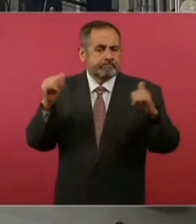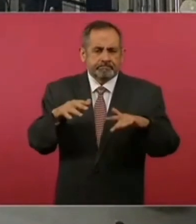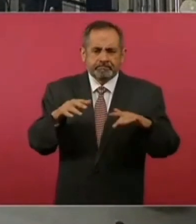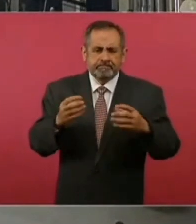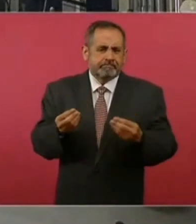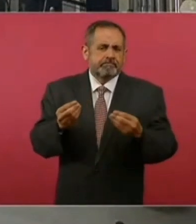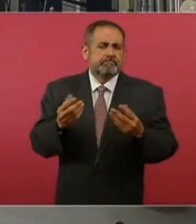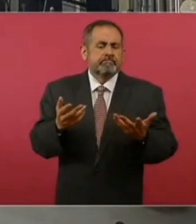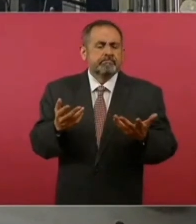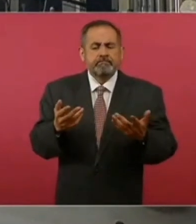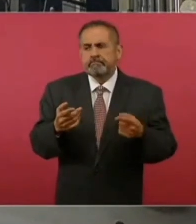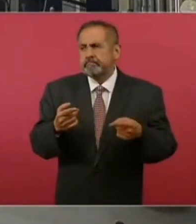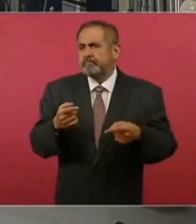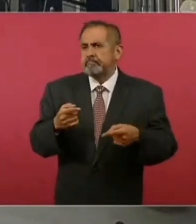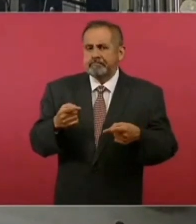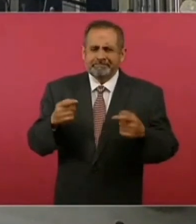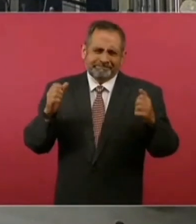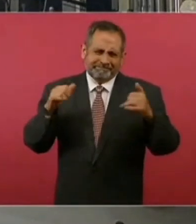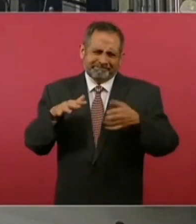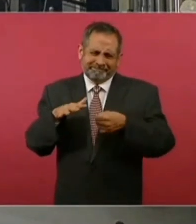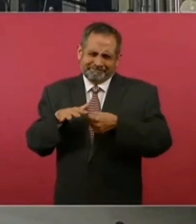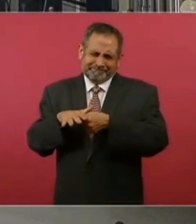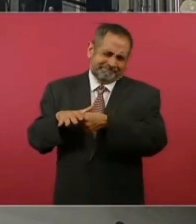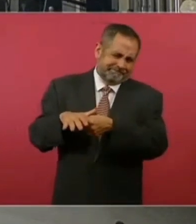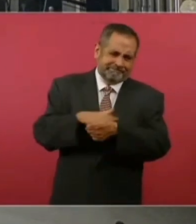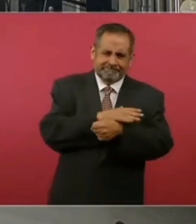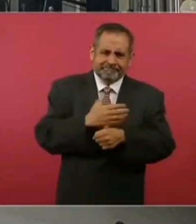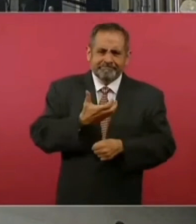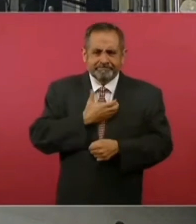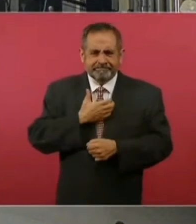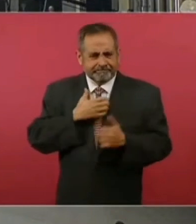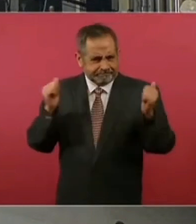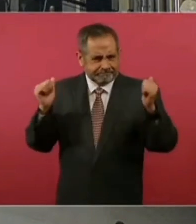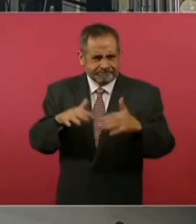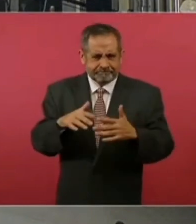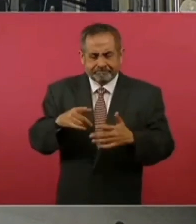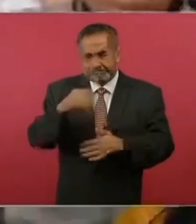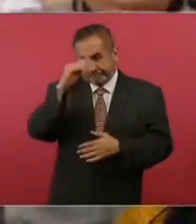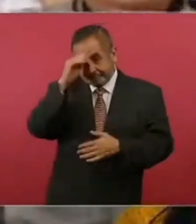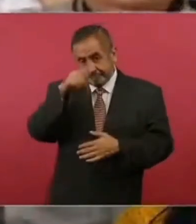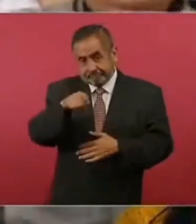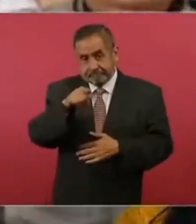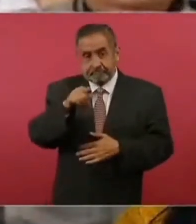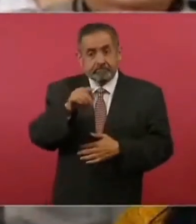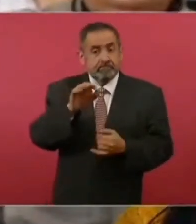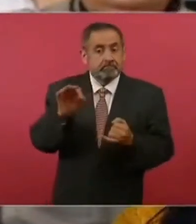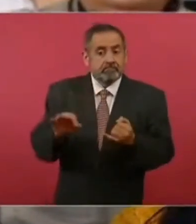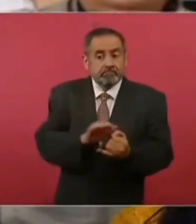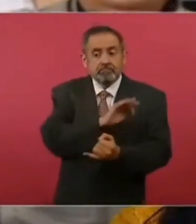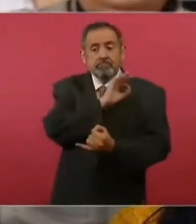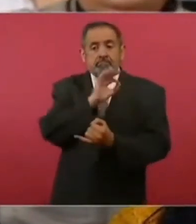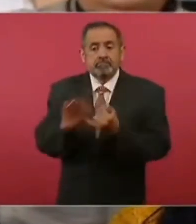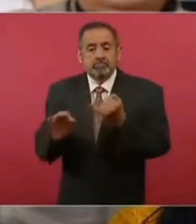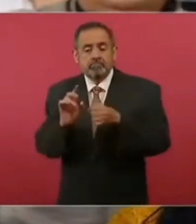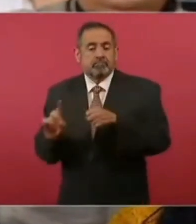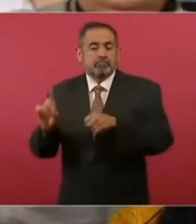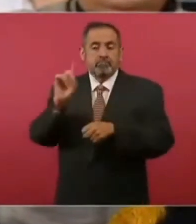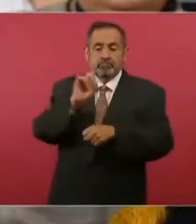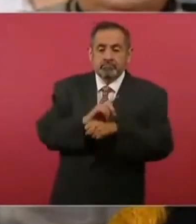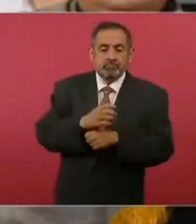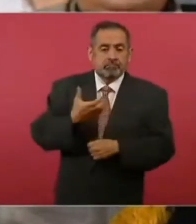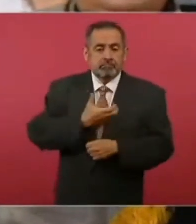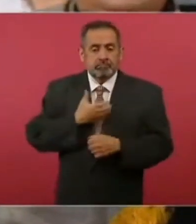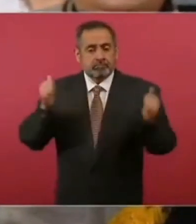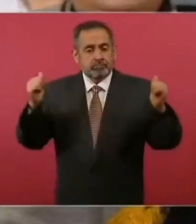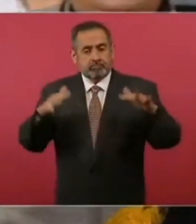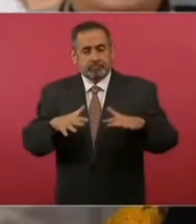espera un lleno aquí en el Zócalo. ¿Usted consideraría que sería la última vez que usted llenaría el